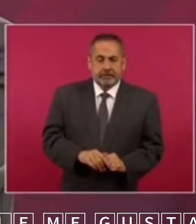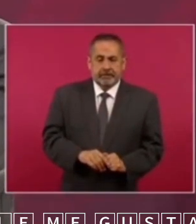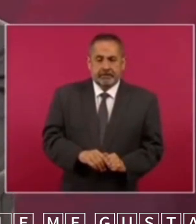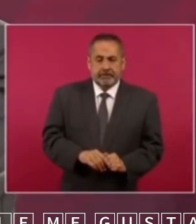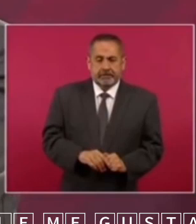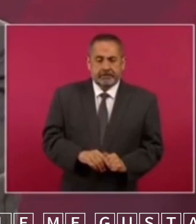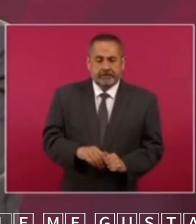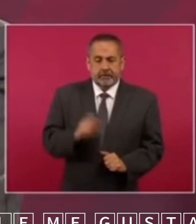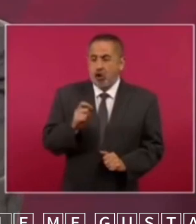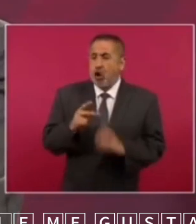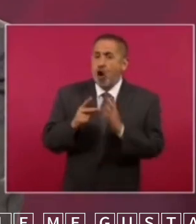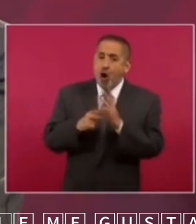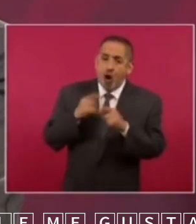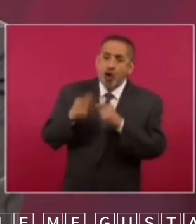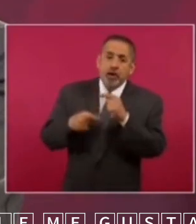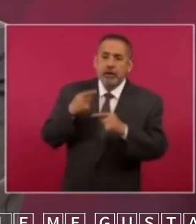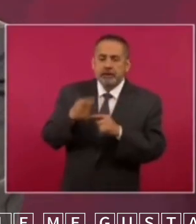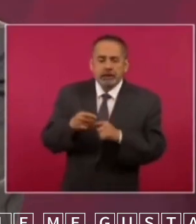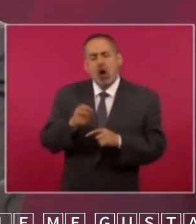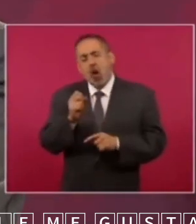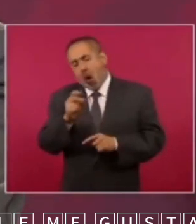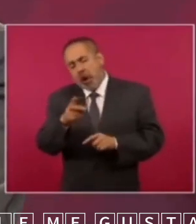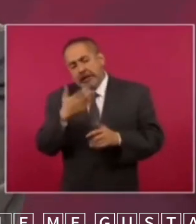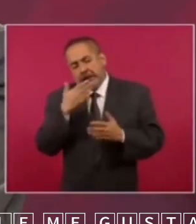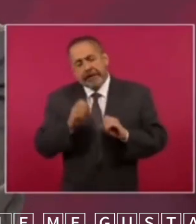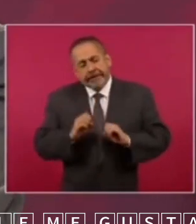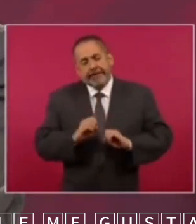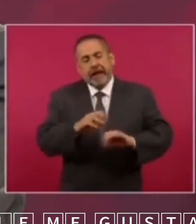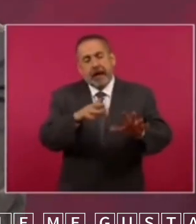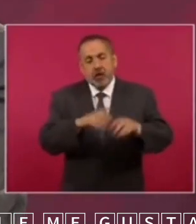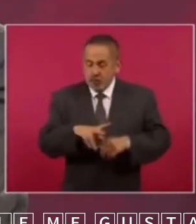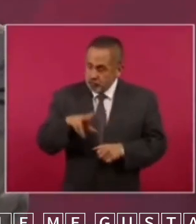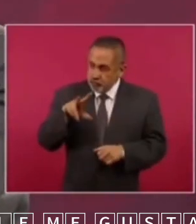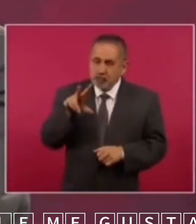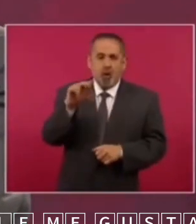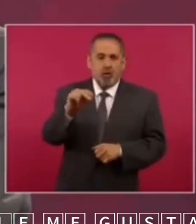no se vuelva a permitir la impunidad,